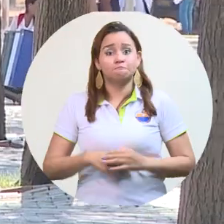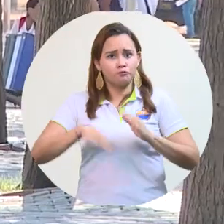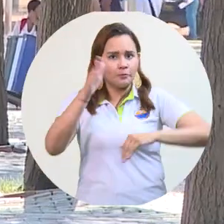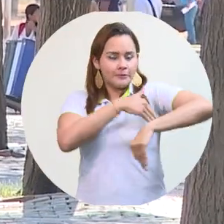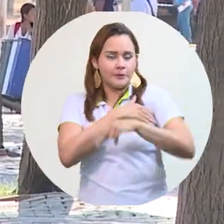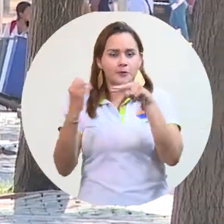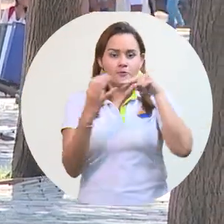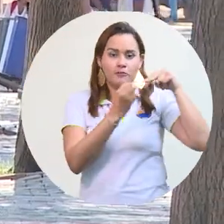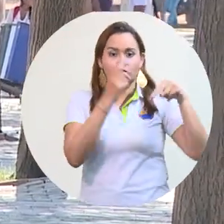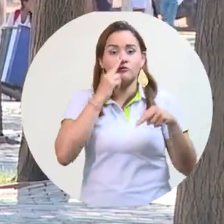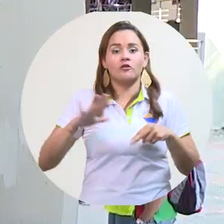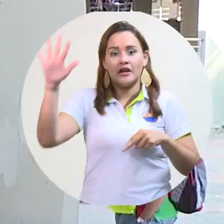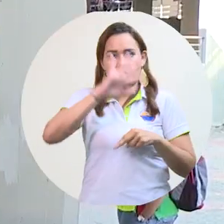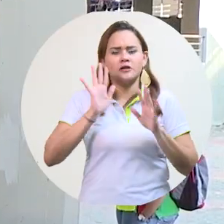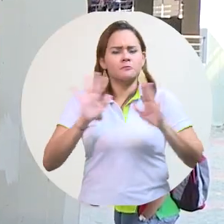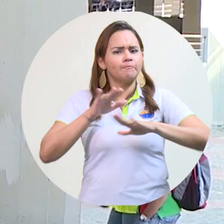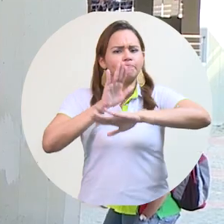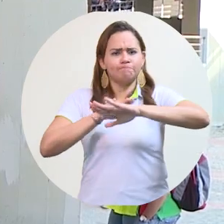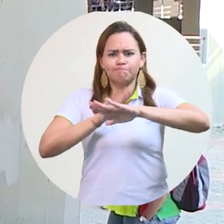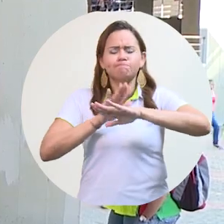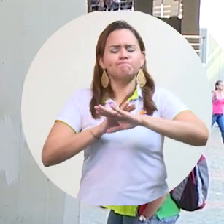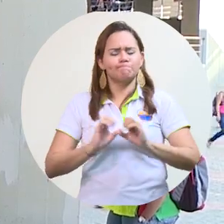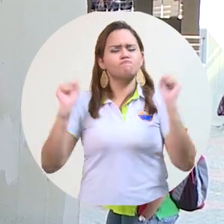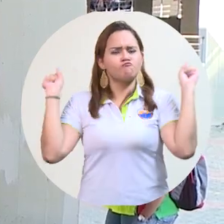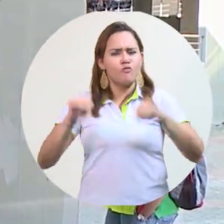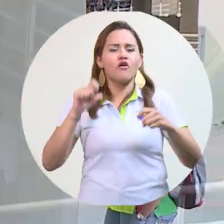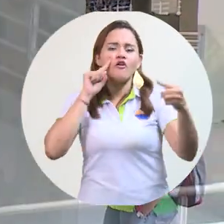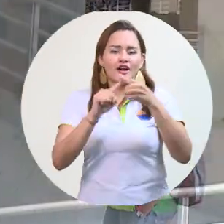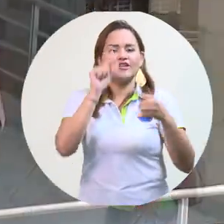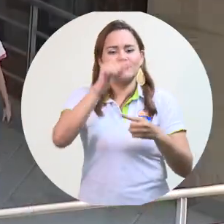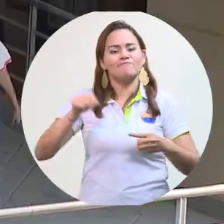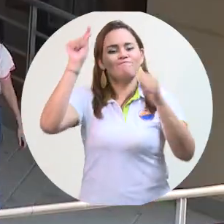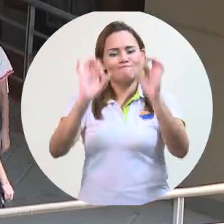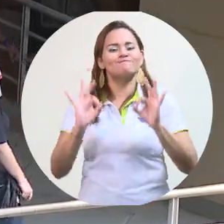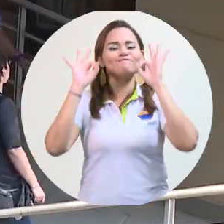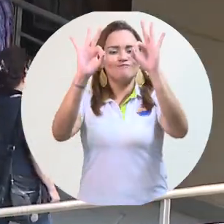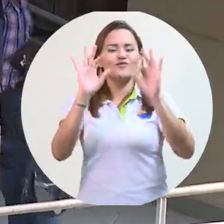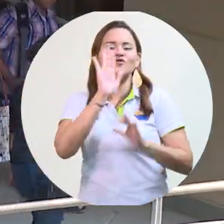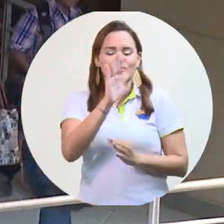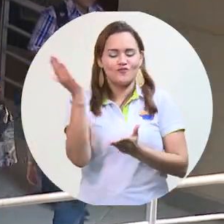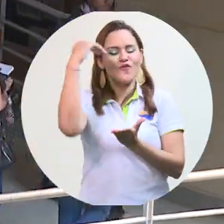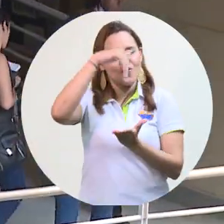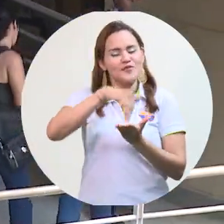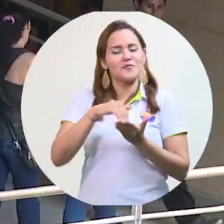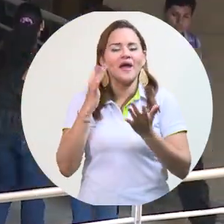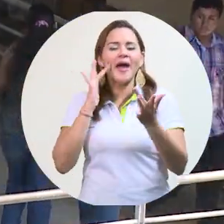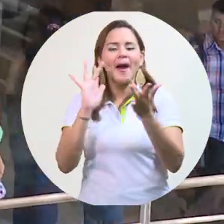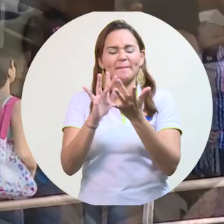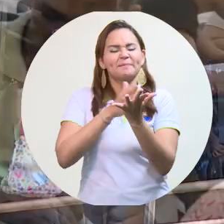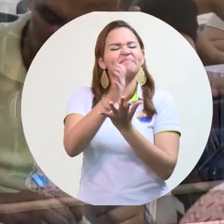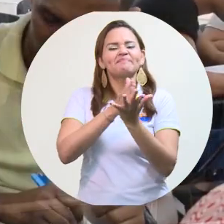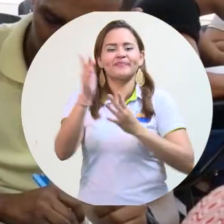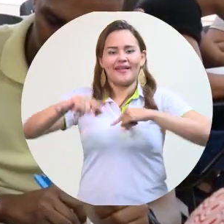El Ministerio de Educación Nacional emitió concepto favorable para otorgar a la Universidad del Magdalena la renovación de la acreditación de alta calidad de su